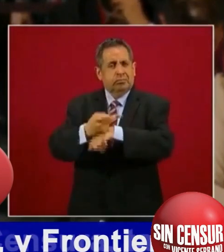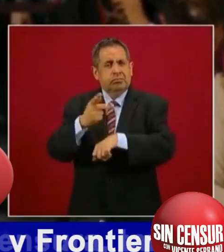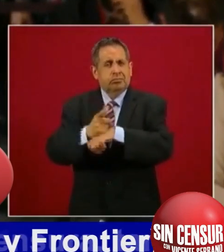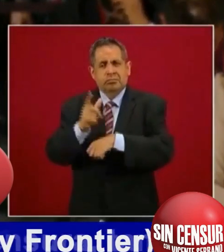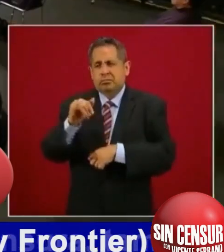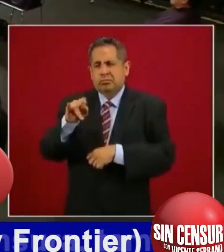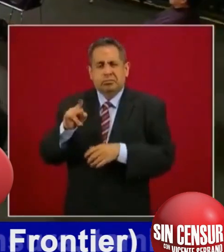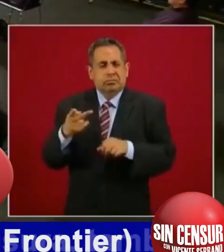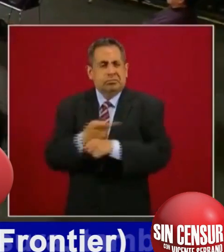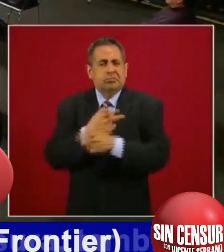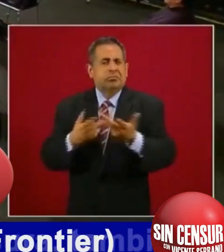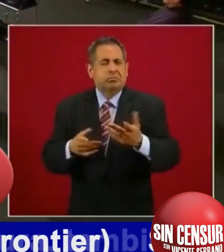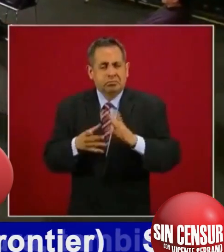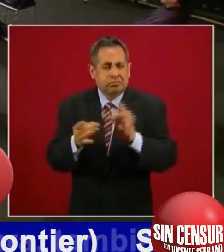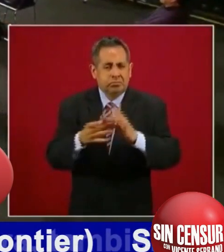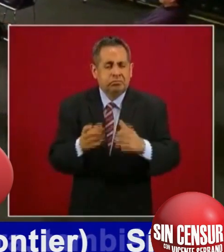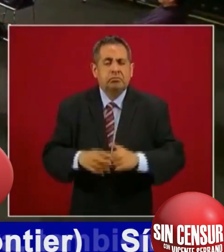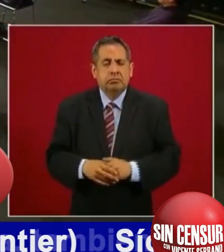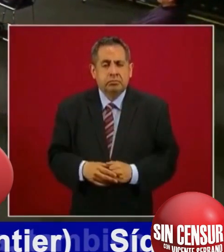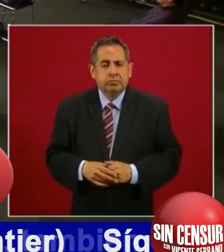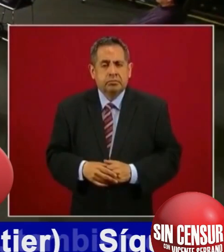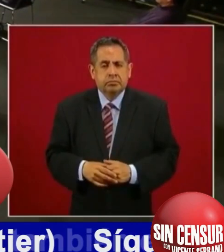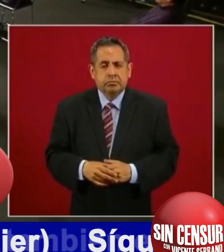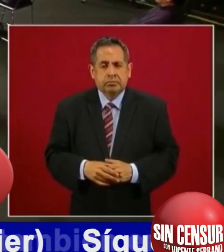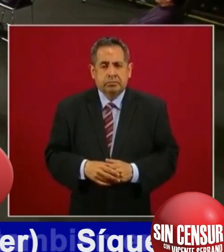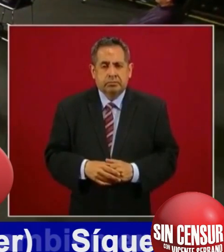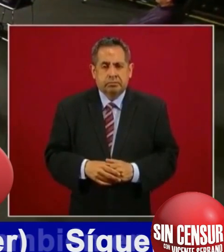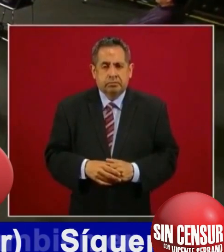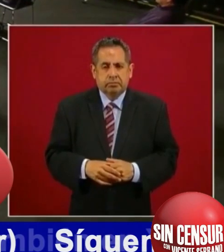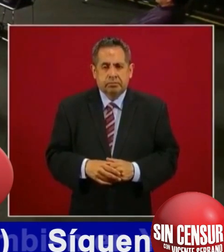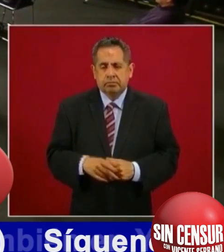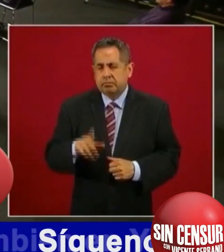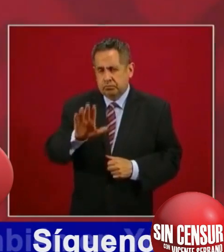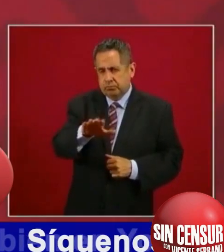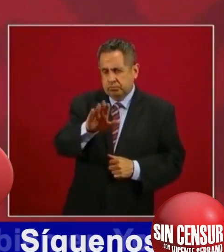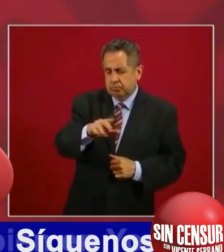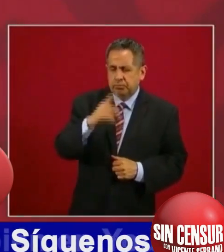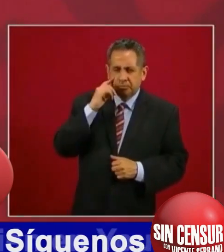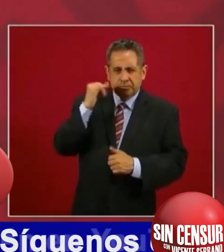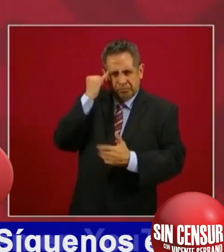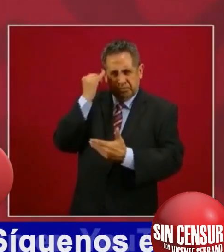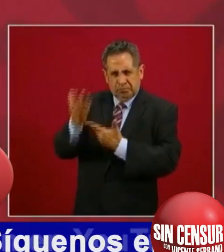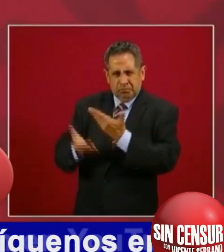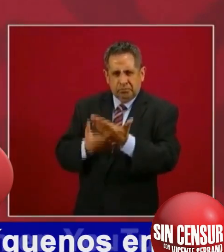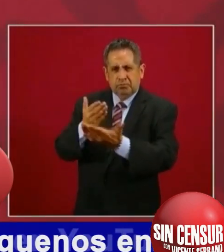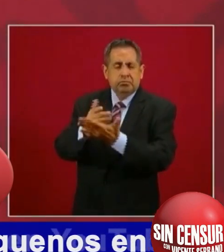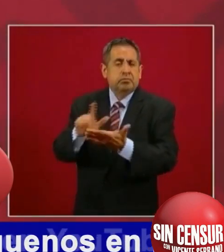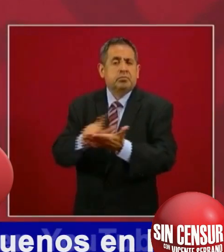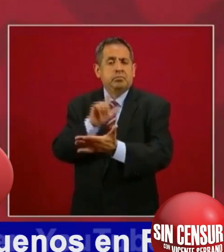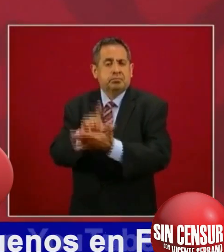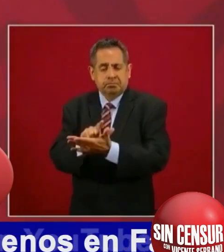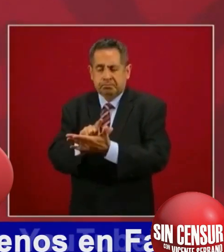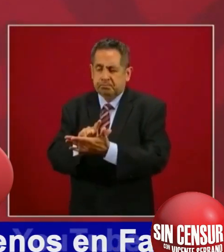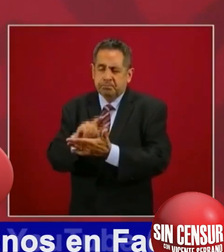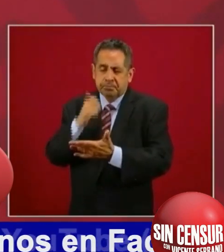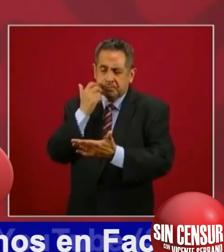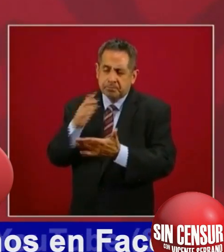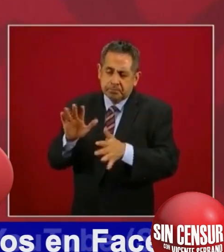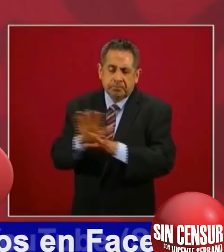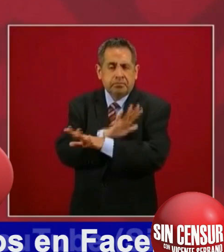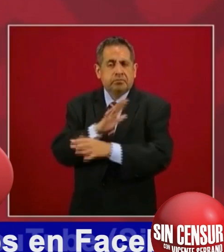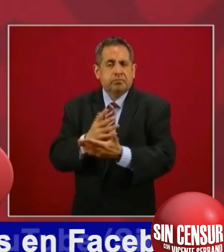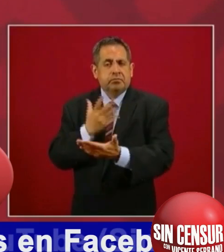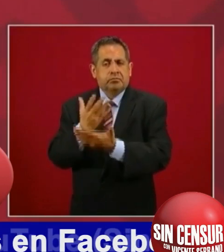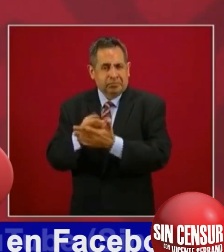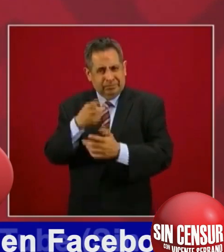comentar? Sí, se va a presentar una iniciativa de reforma para lo que tiene que ver